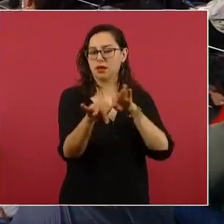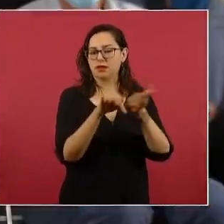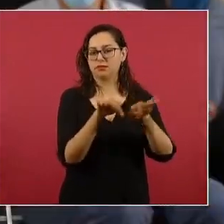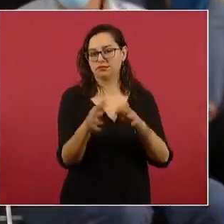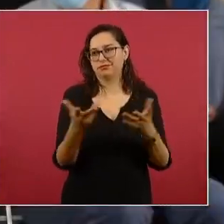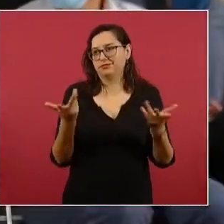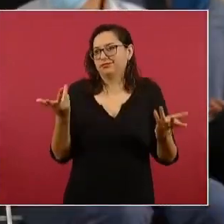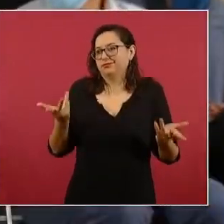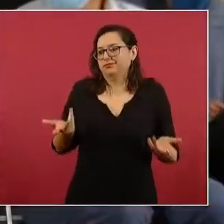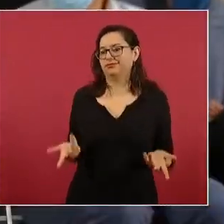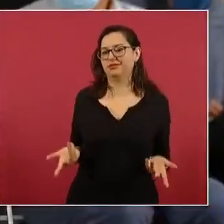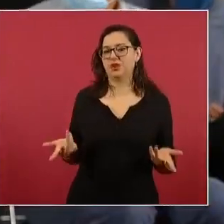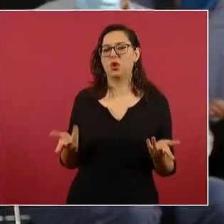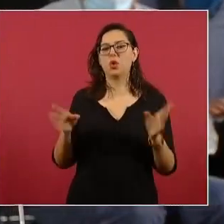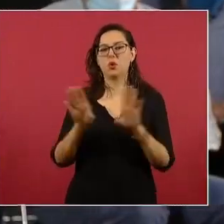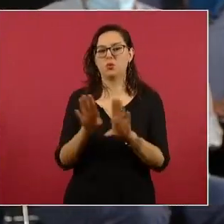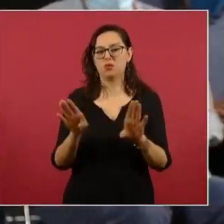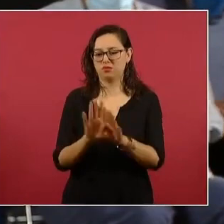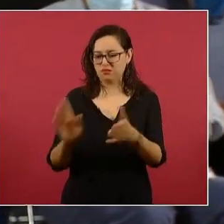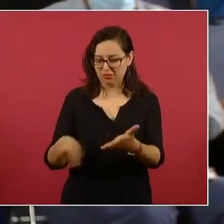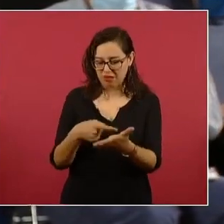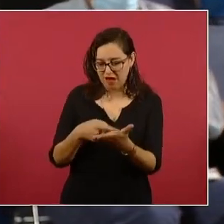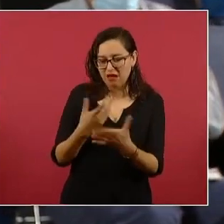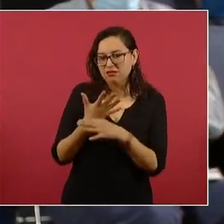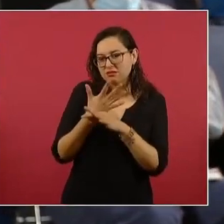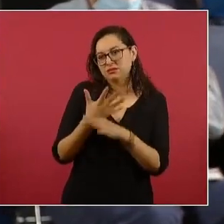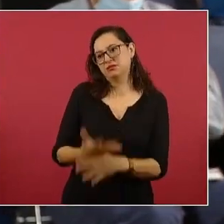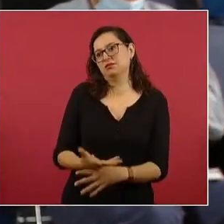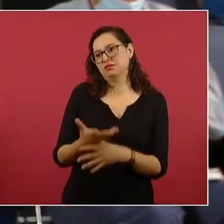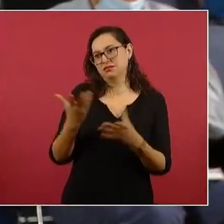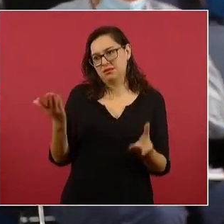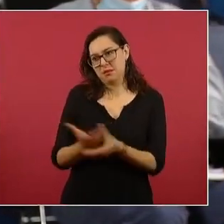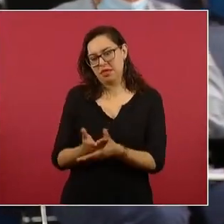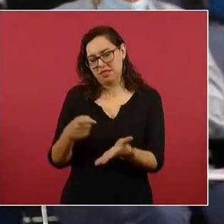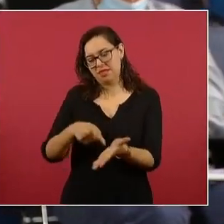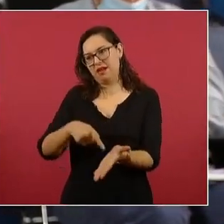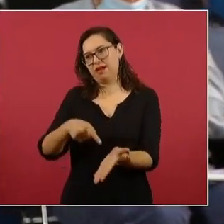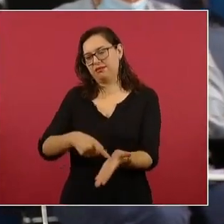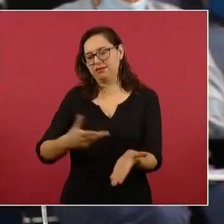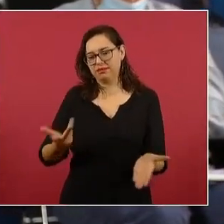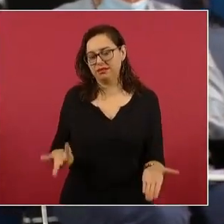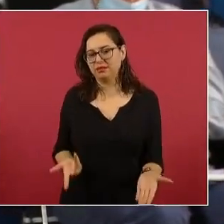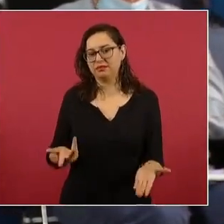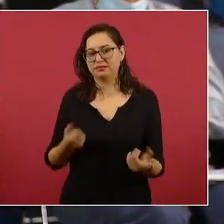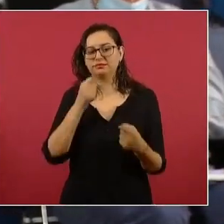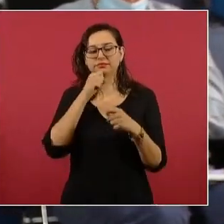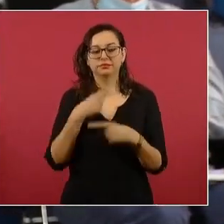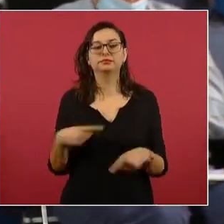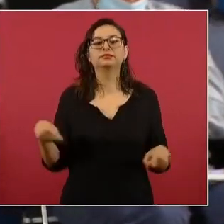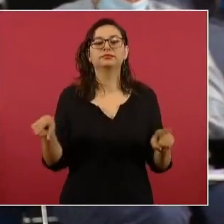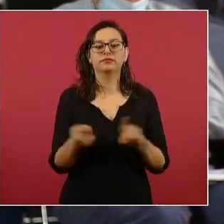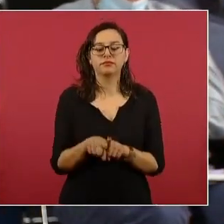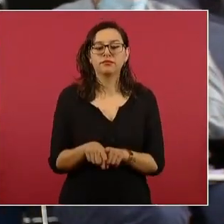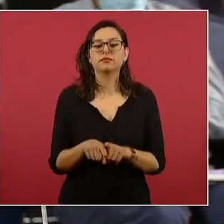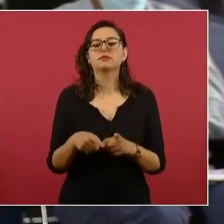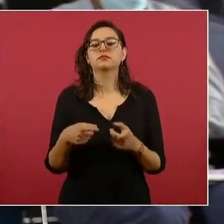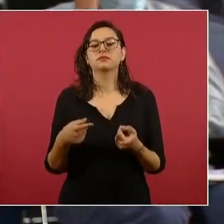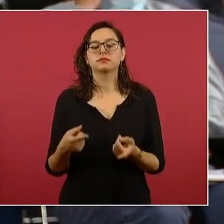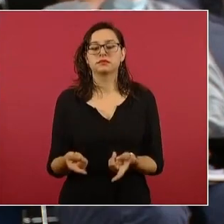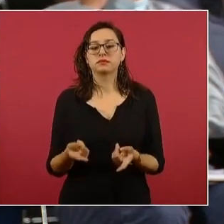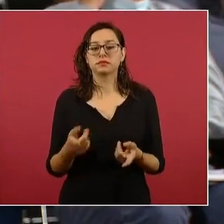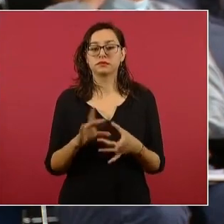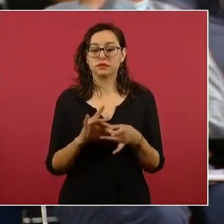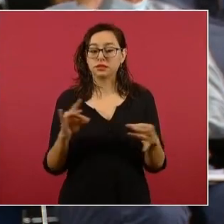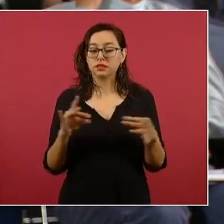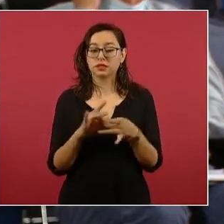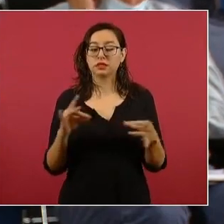revela en ese expediente que nos entregó la secretaria de Seguridad. También se revela que hasta